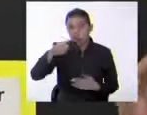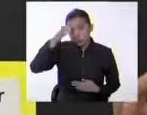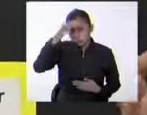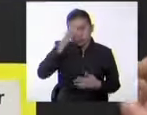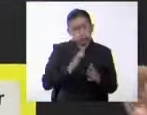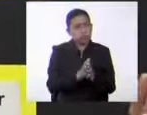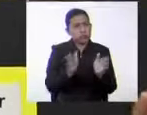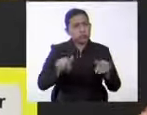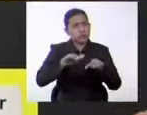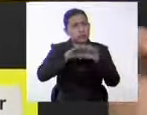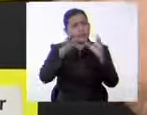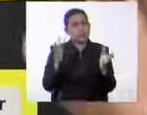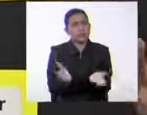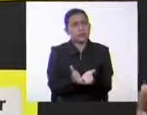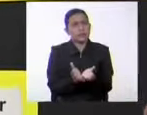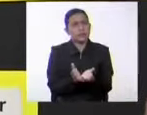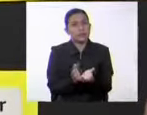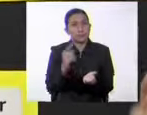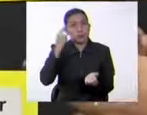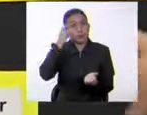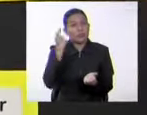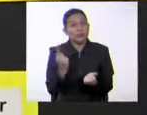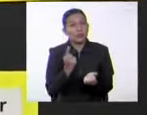amplio del mundo, ¿verdad? Ya no solo